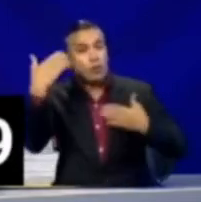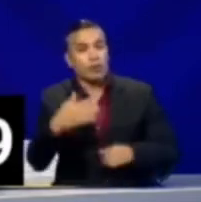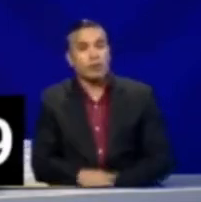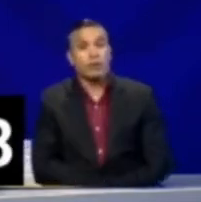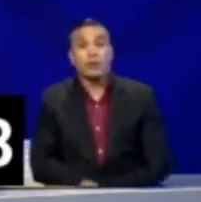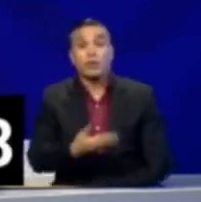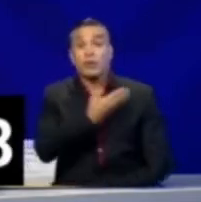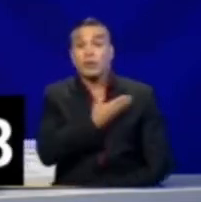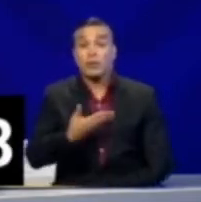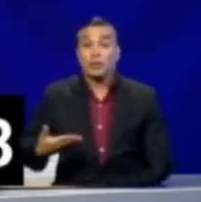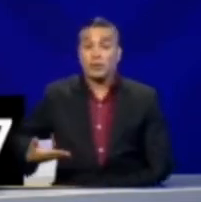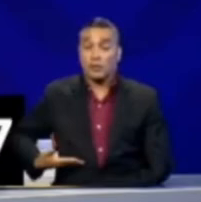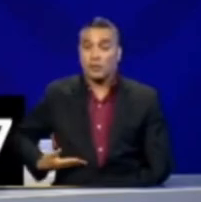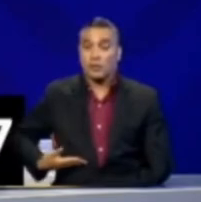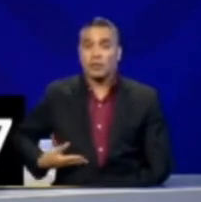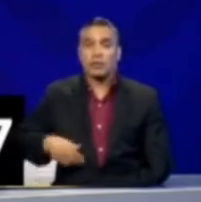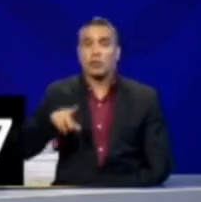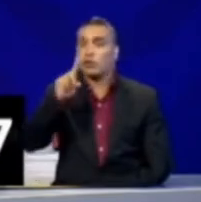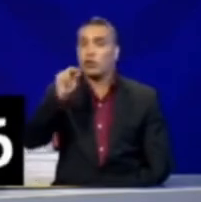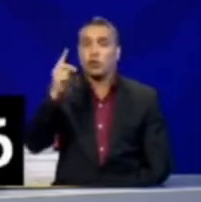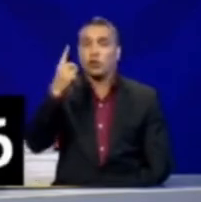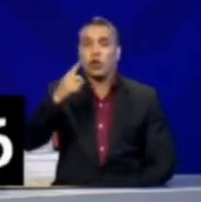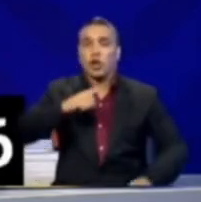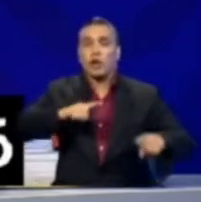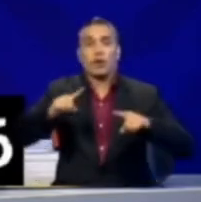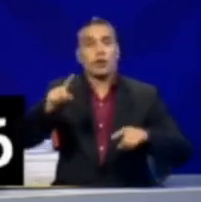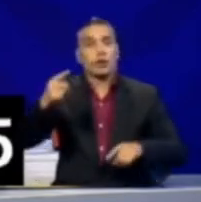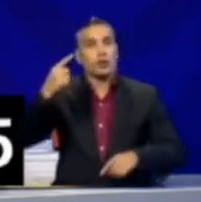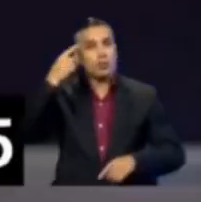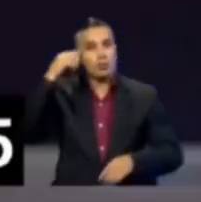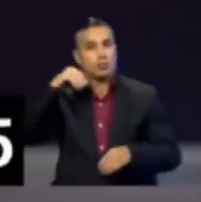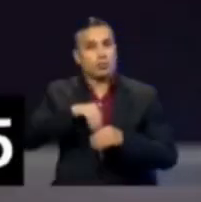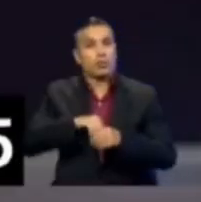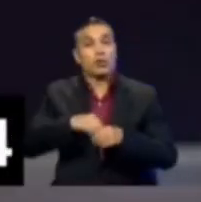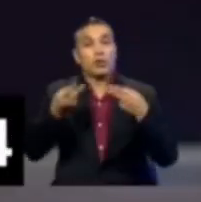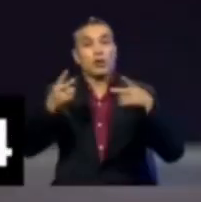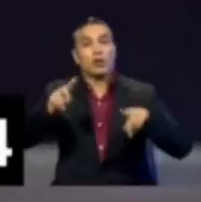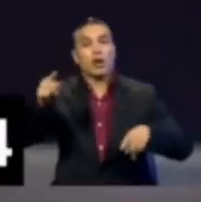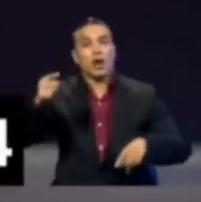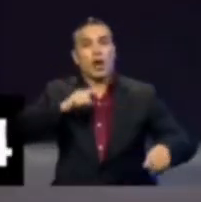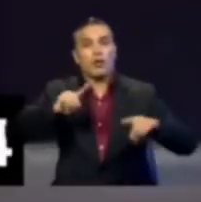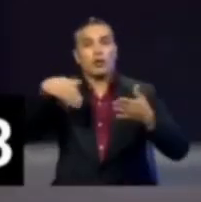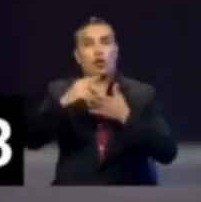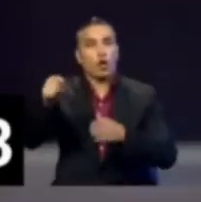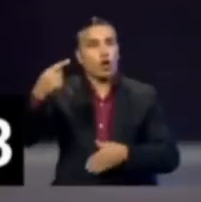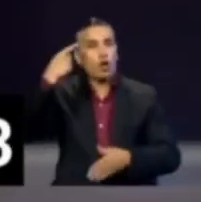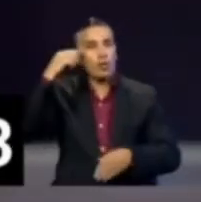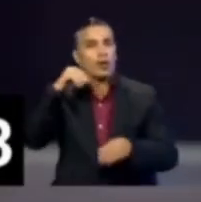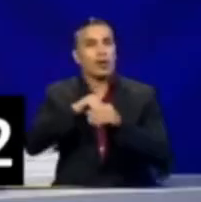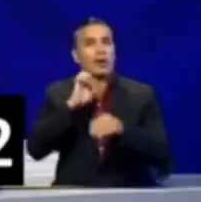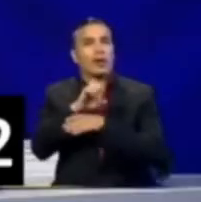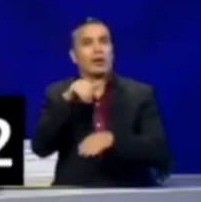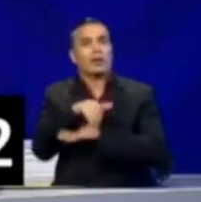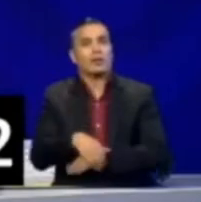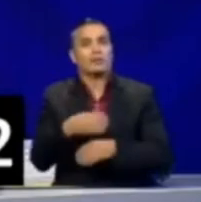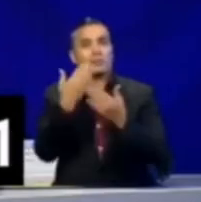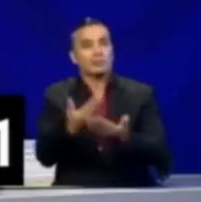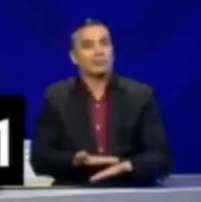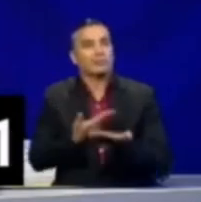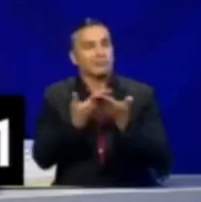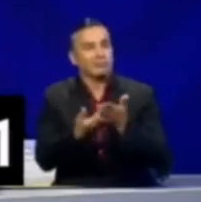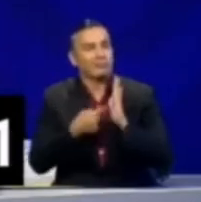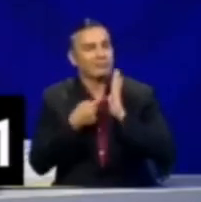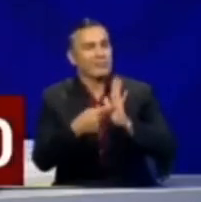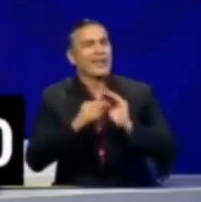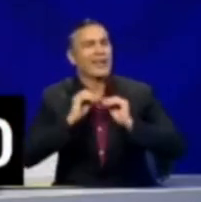El presidente de la República no solo es jefe del Poder Ejecutivo, es jefe de todo el Estado ecuatoriano, demostrando